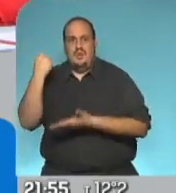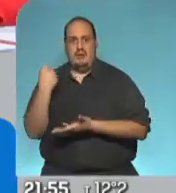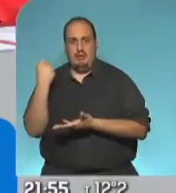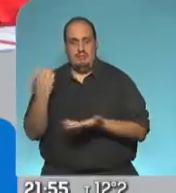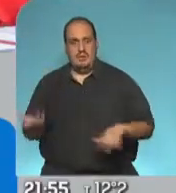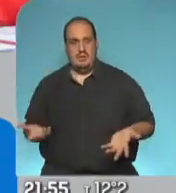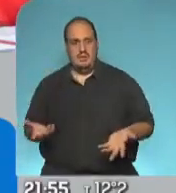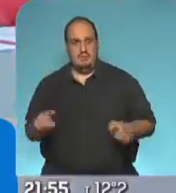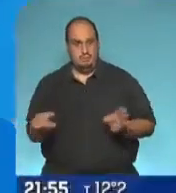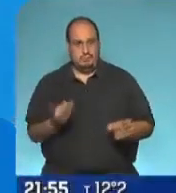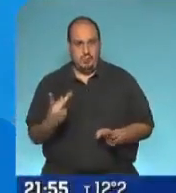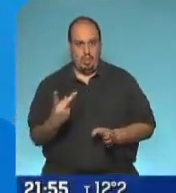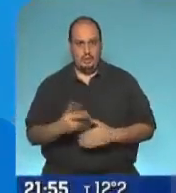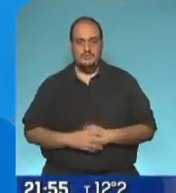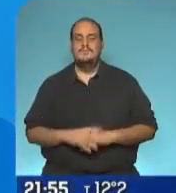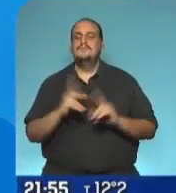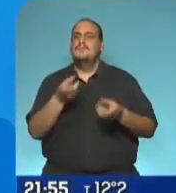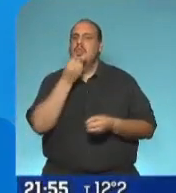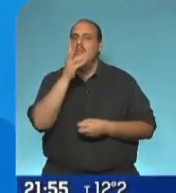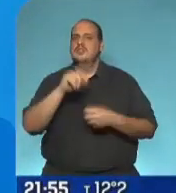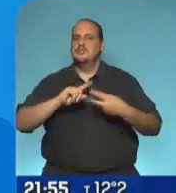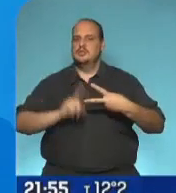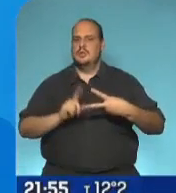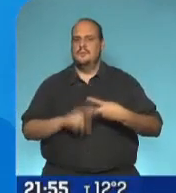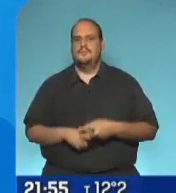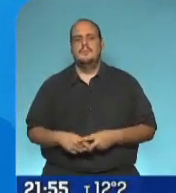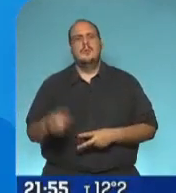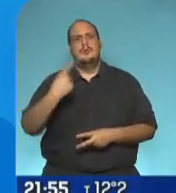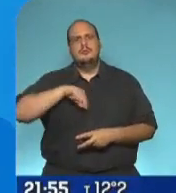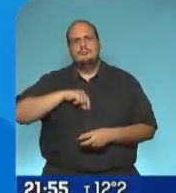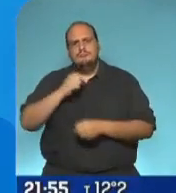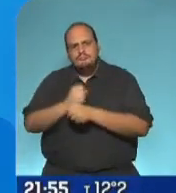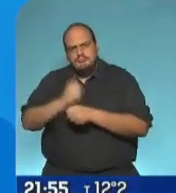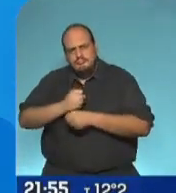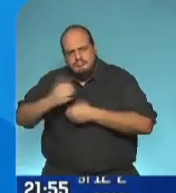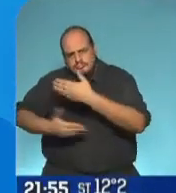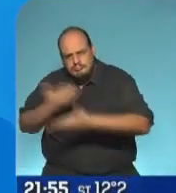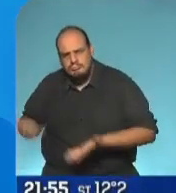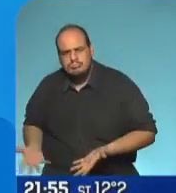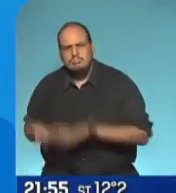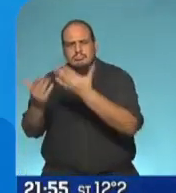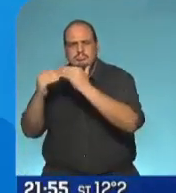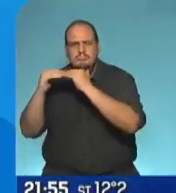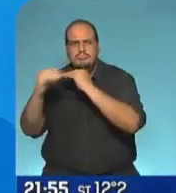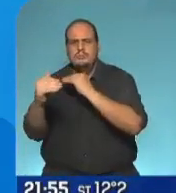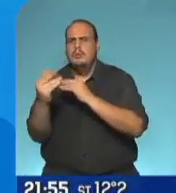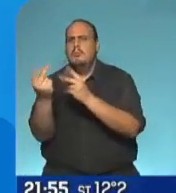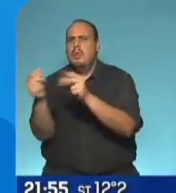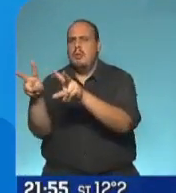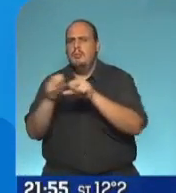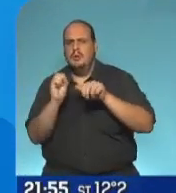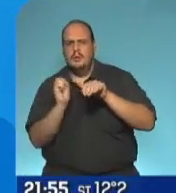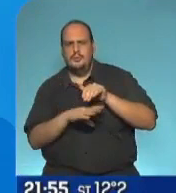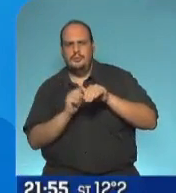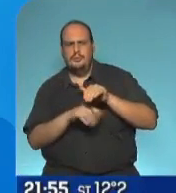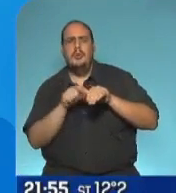local. Vamos con la segunda declaración. Tenemos que construir robustez y acumular reservas que sostengan un mercado interno de deuda